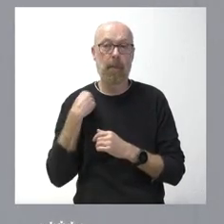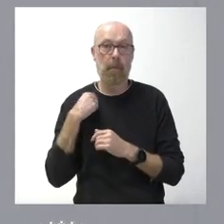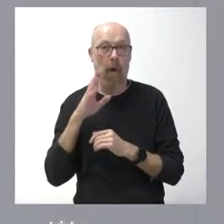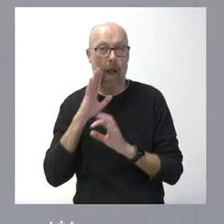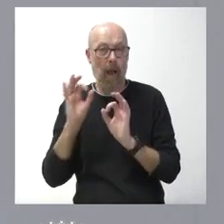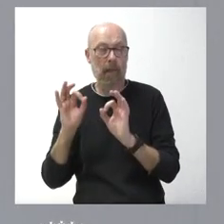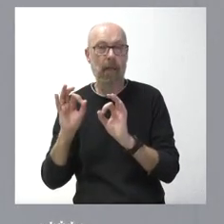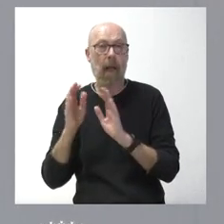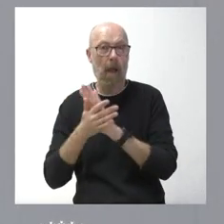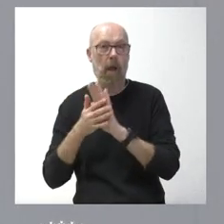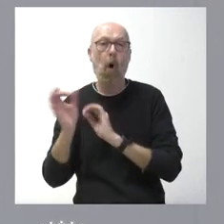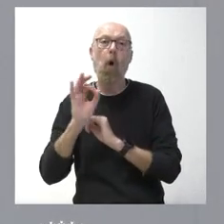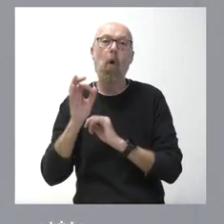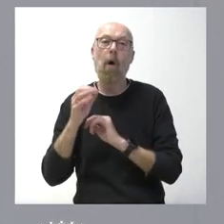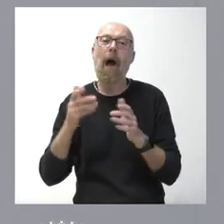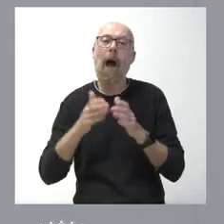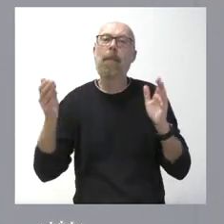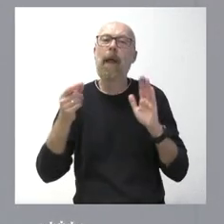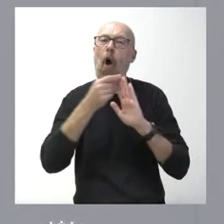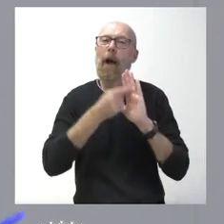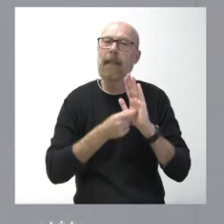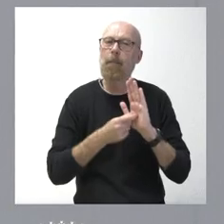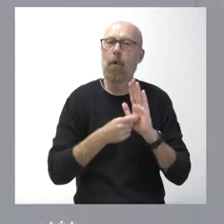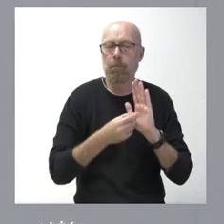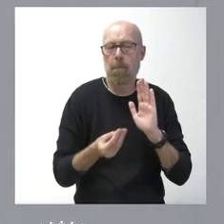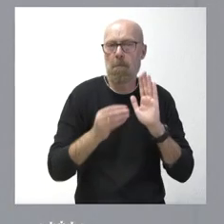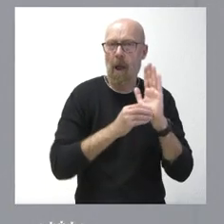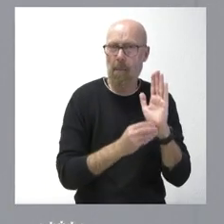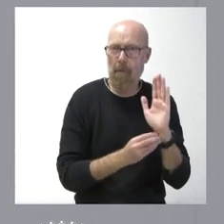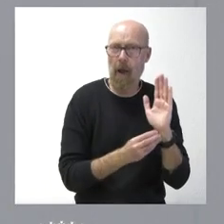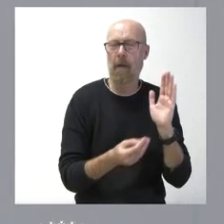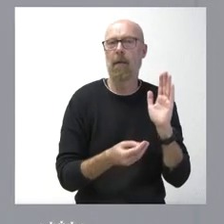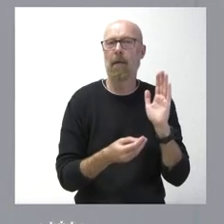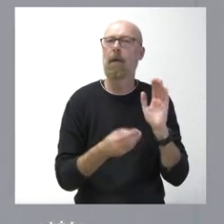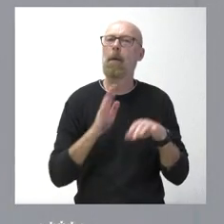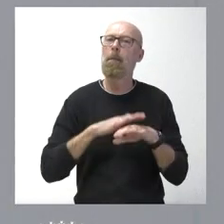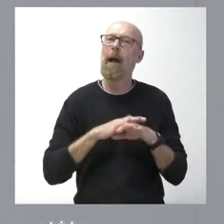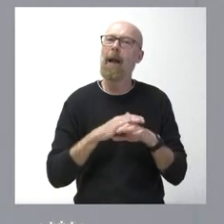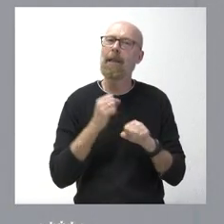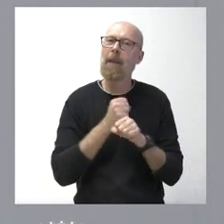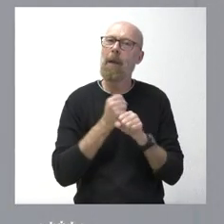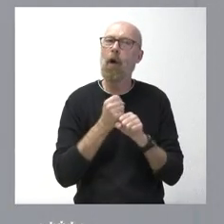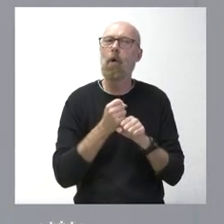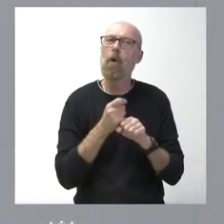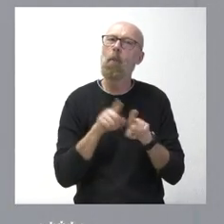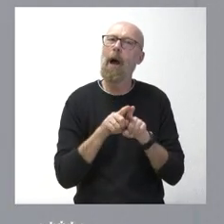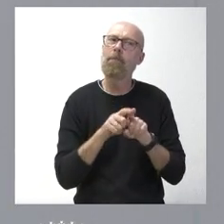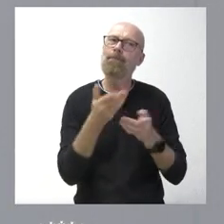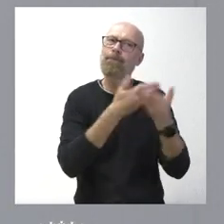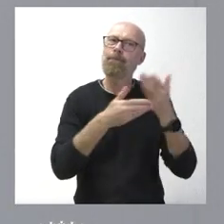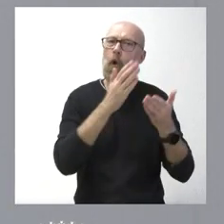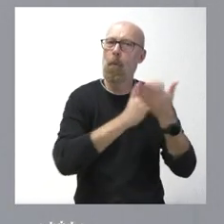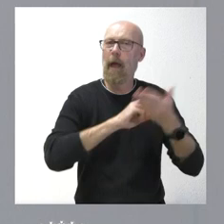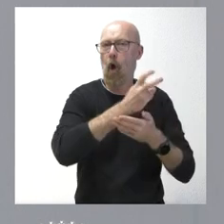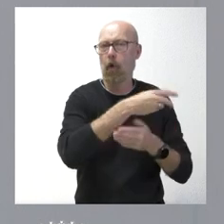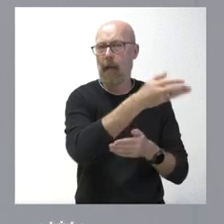incluso de ampliar los objetivos que habíamos previsto y extender el trabajo hacia otras comunidades autónomas y por tanto que ese calendario